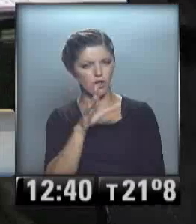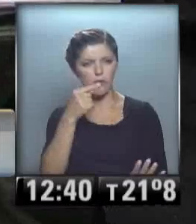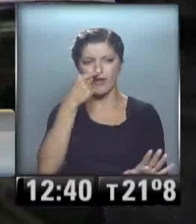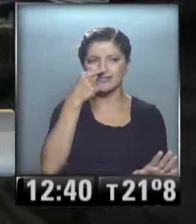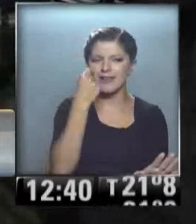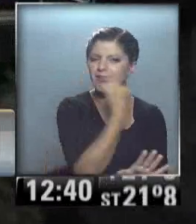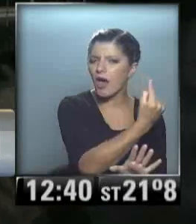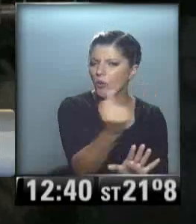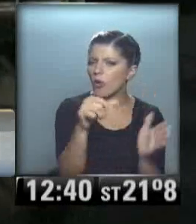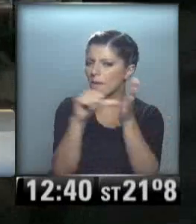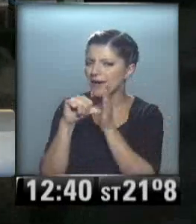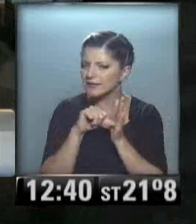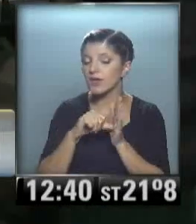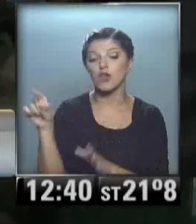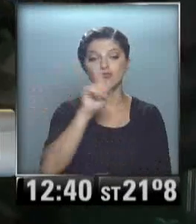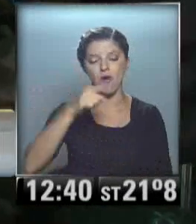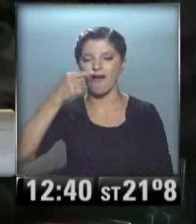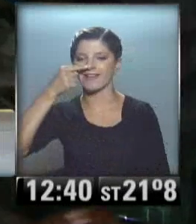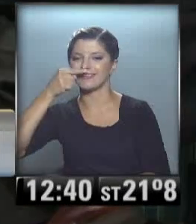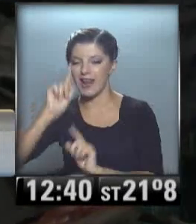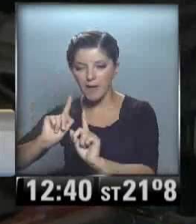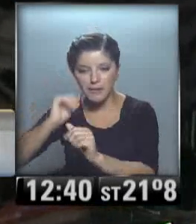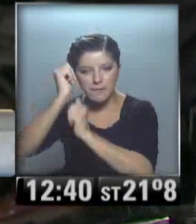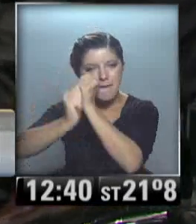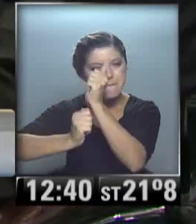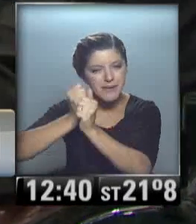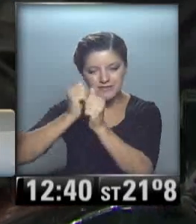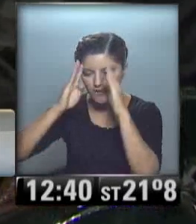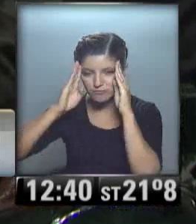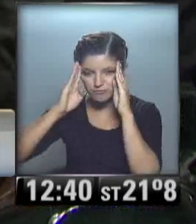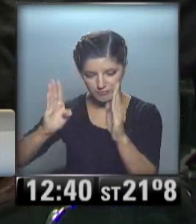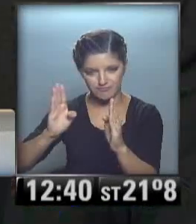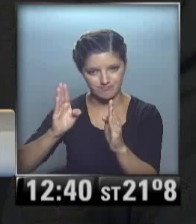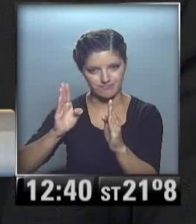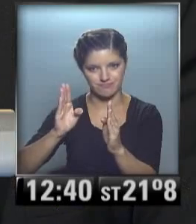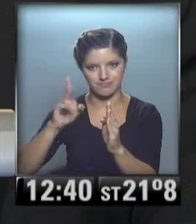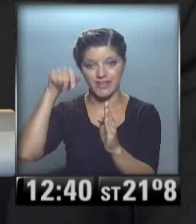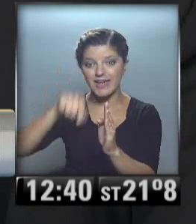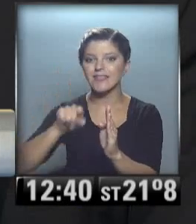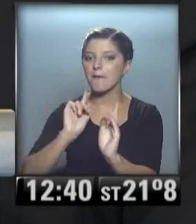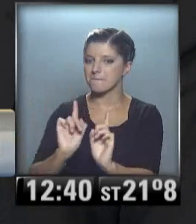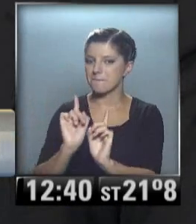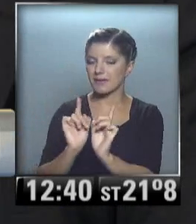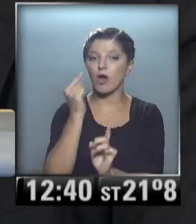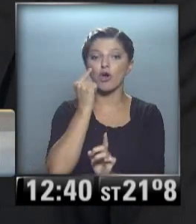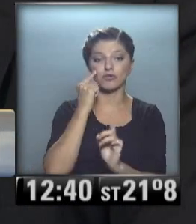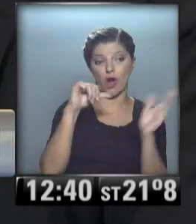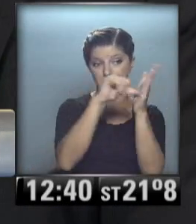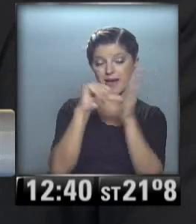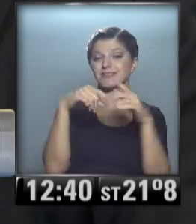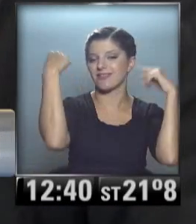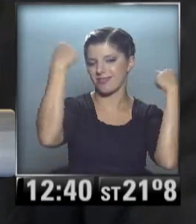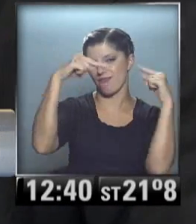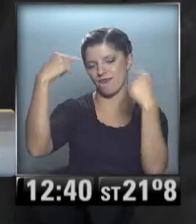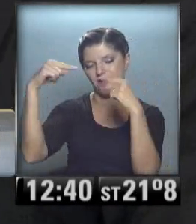de los países centrales, sino a los intereses de estas empresas globales que son las dominantes en los países centrales y también